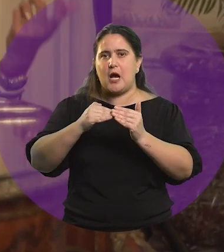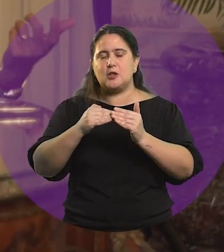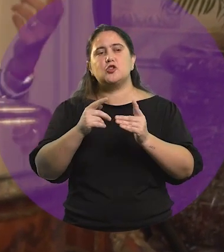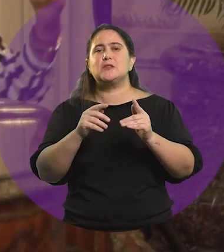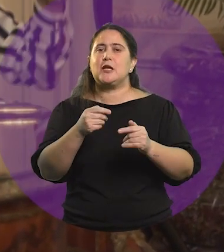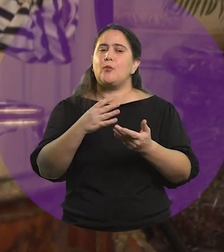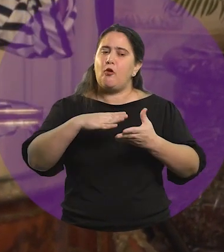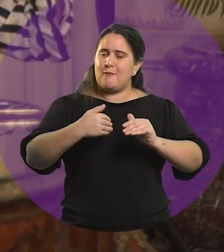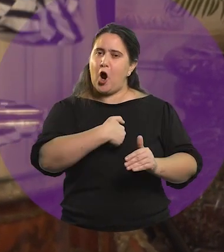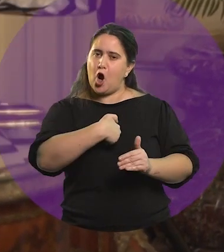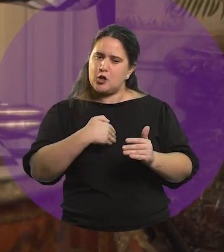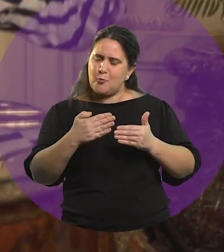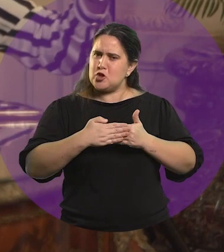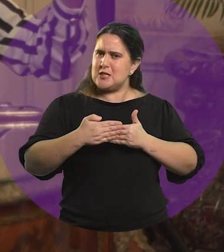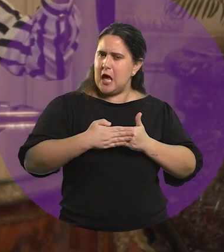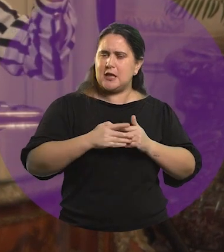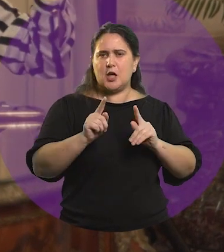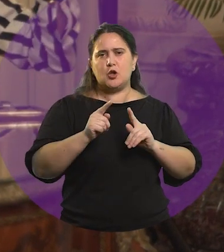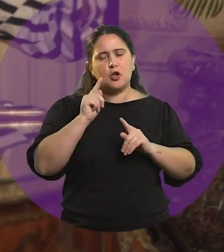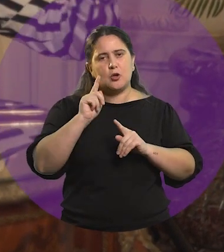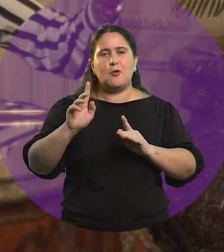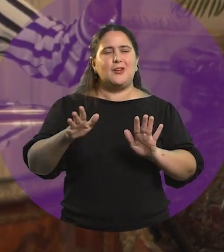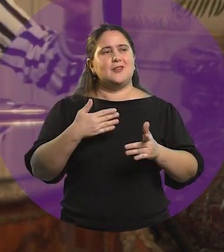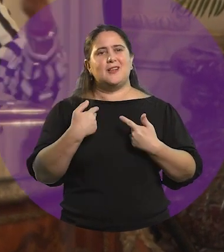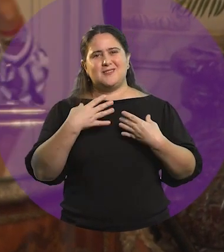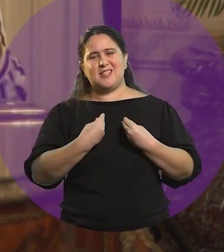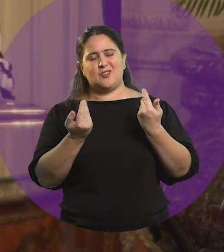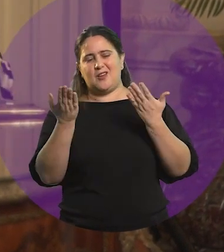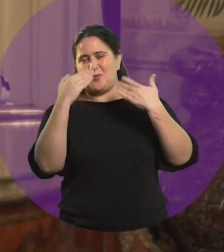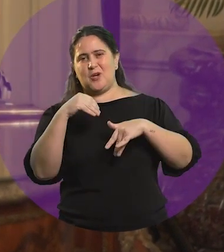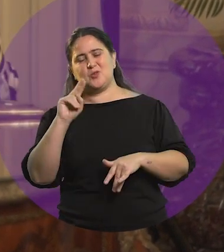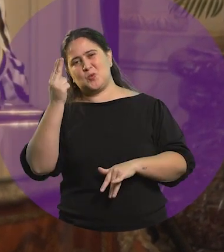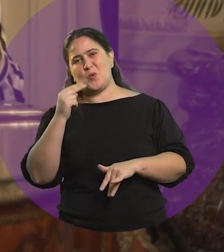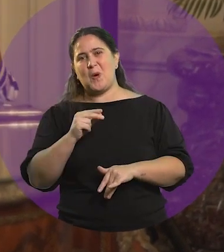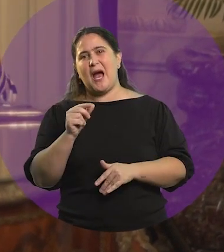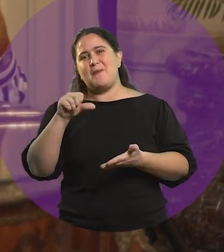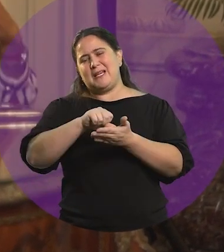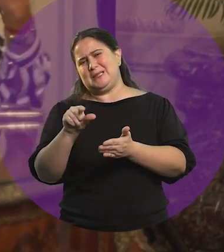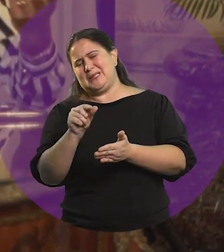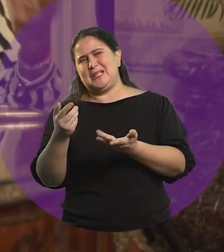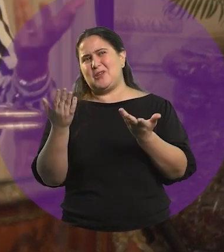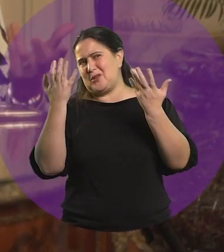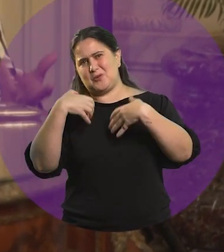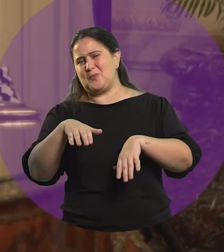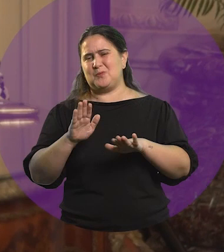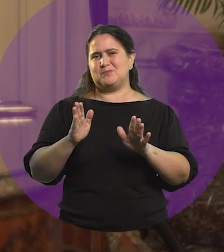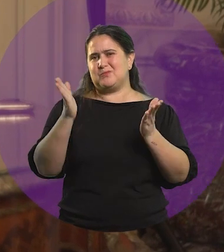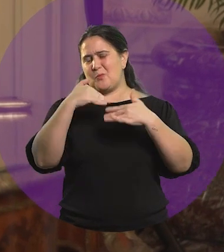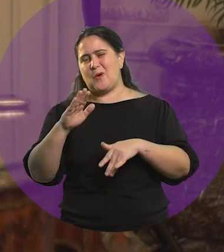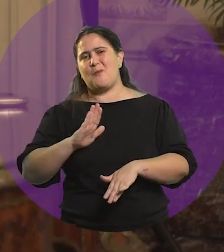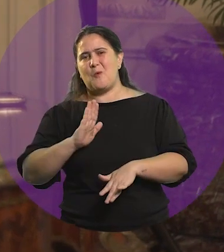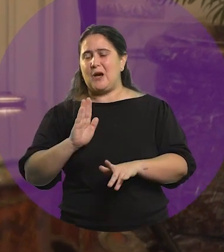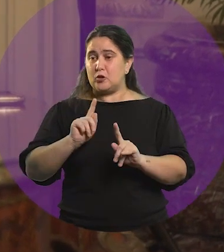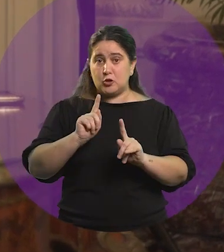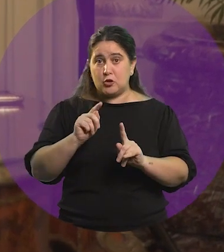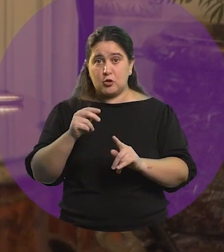rol cercanos y no verlo como una cuestión que no hay espacio para nosotras, porque venimos de acá, de Uruguay, de un país chiquitito, no, ver